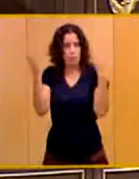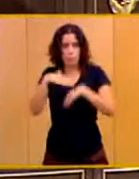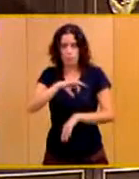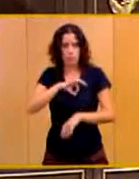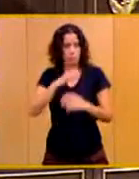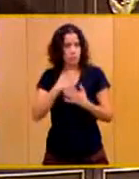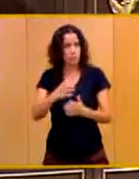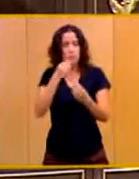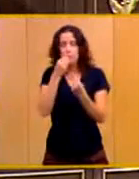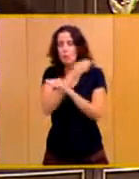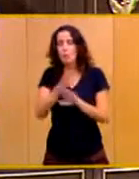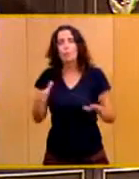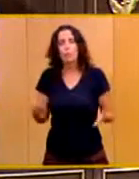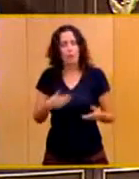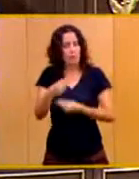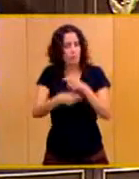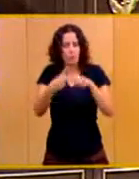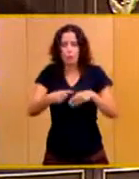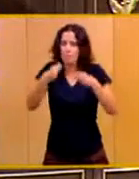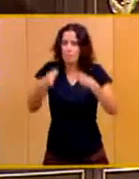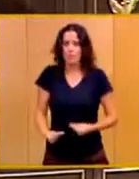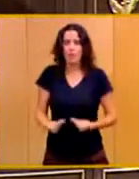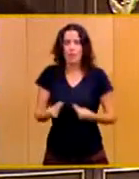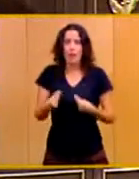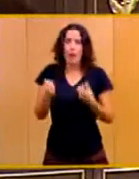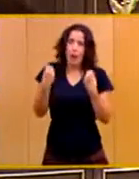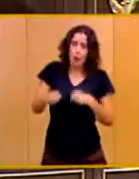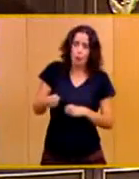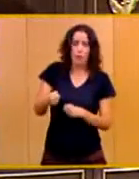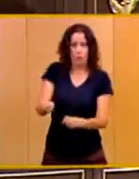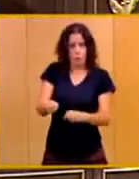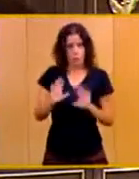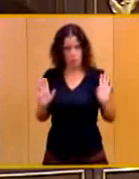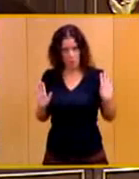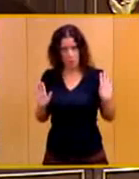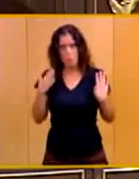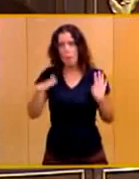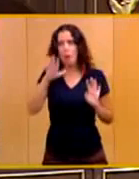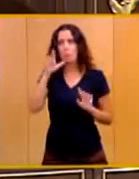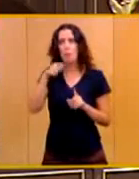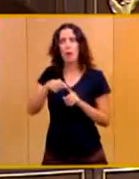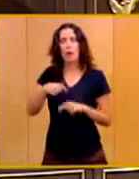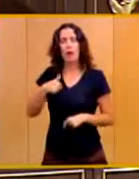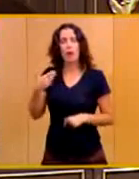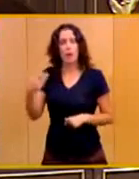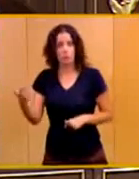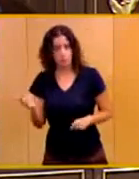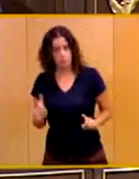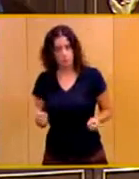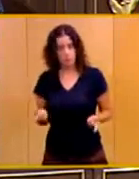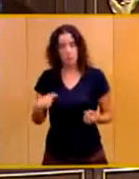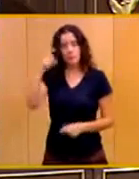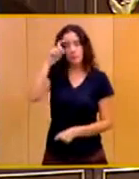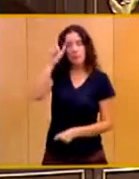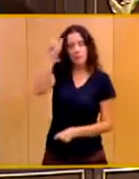hagan bien, aunque sea a la fuerza, que mal por inclinación. Pero ¿está el señor Rodríguez Zapatero preparado para